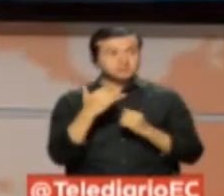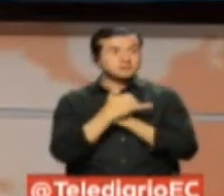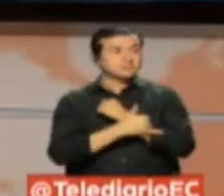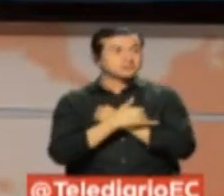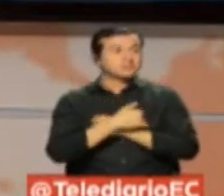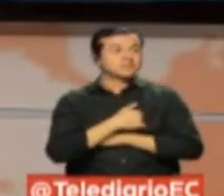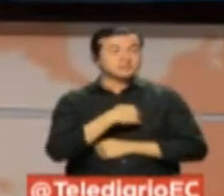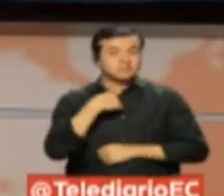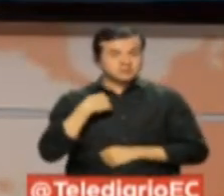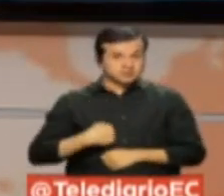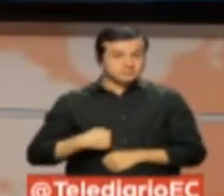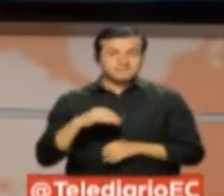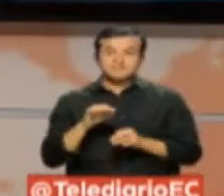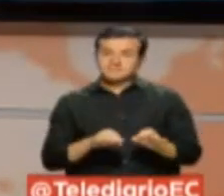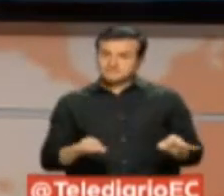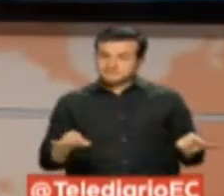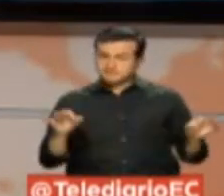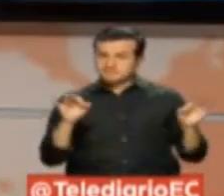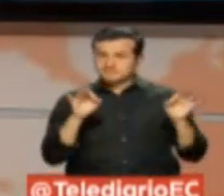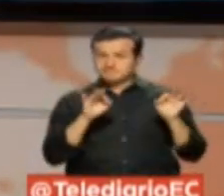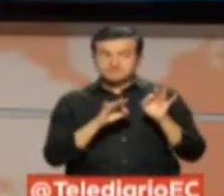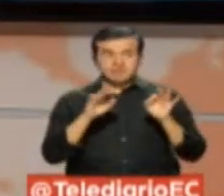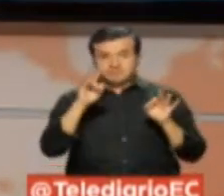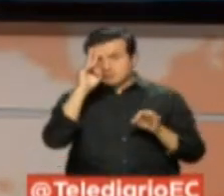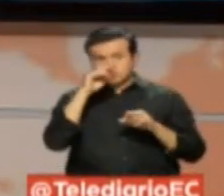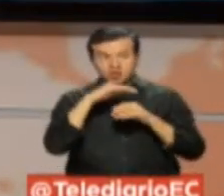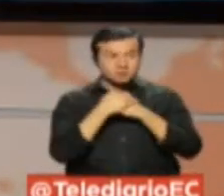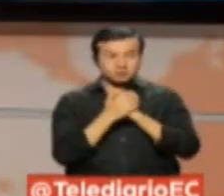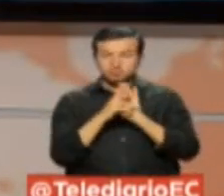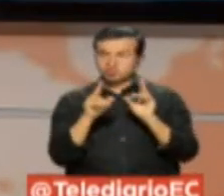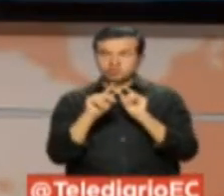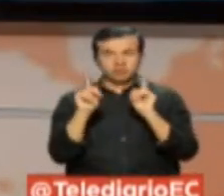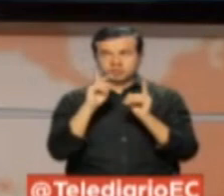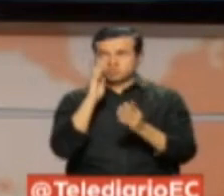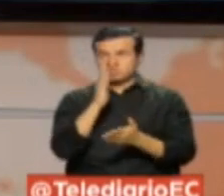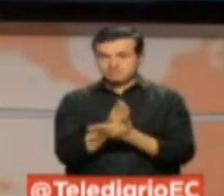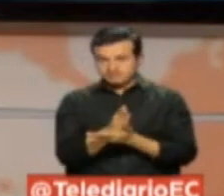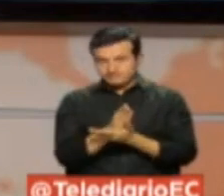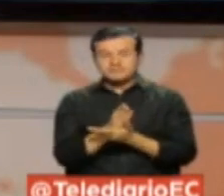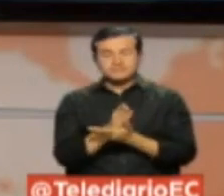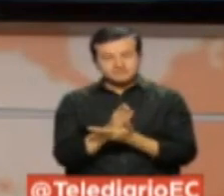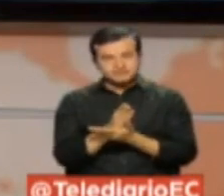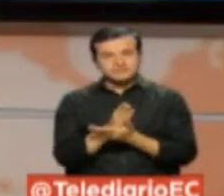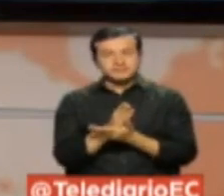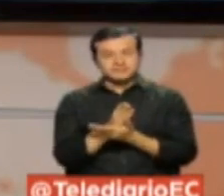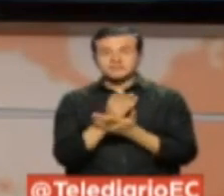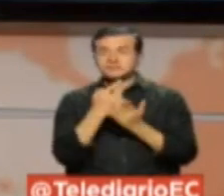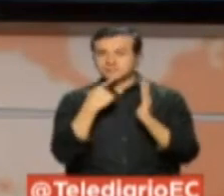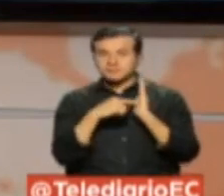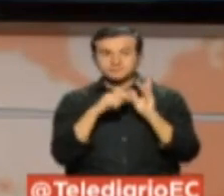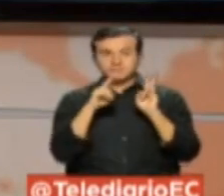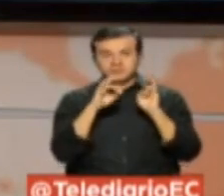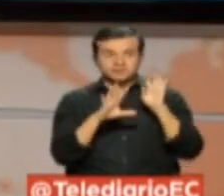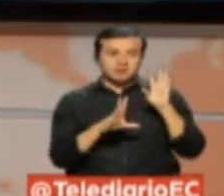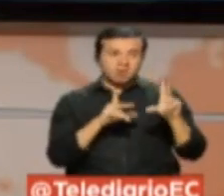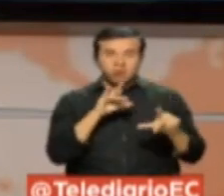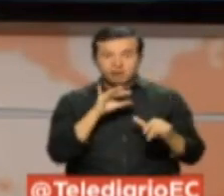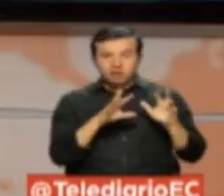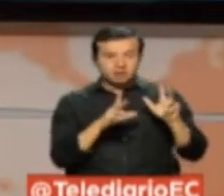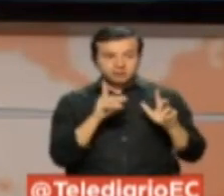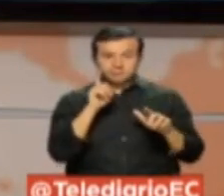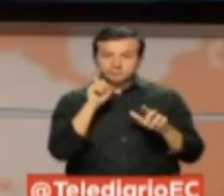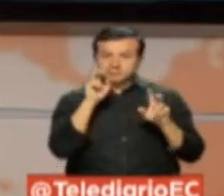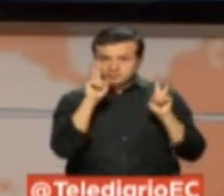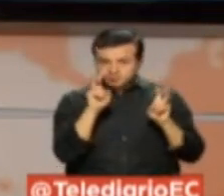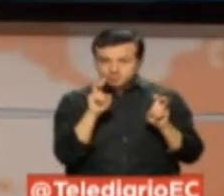son importantísimos de evitar cualquier tipo de suspicacia, como dice bien usted. Definitivamente, el tema de anticorrupción es algo que se tiene que